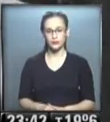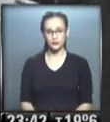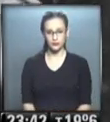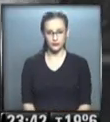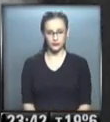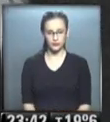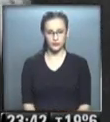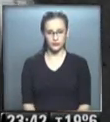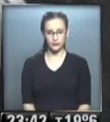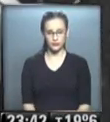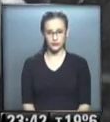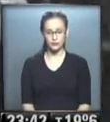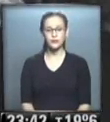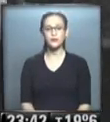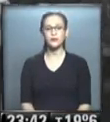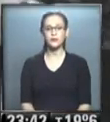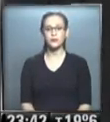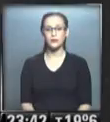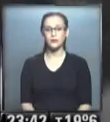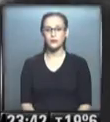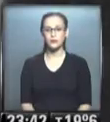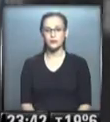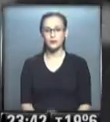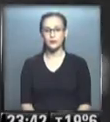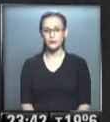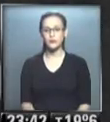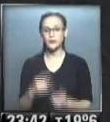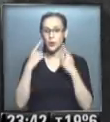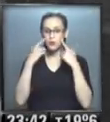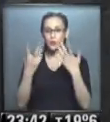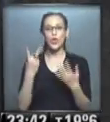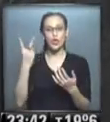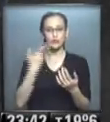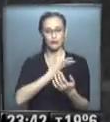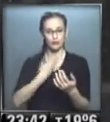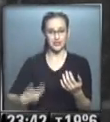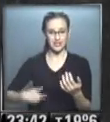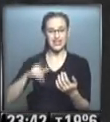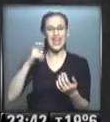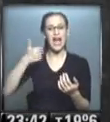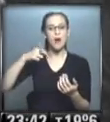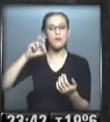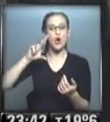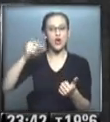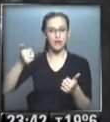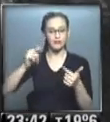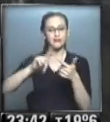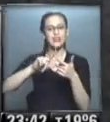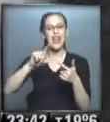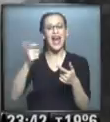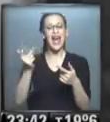de la plataforma militar del Aeroparque de la Ciudad de Buenos Aires, los presidentes Cámpora, Allende